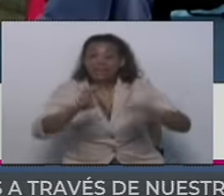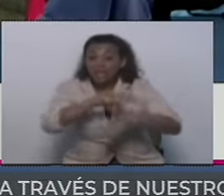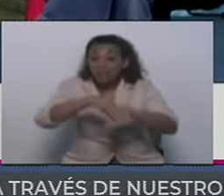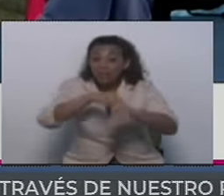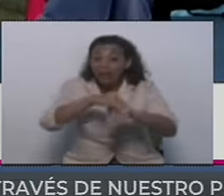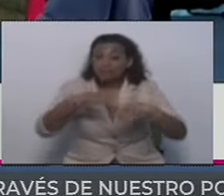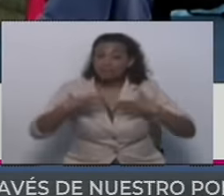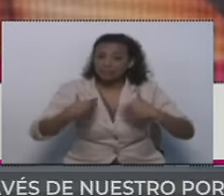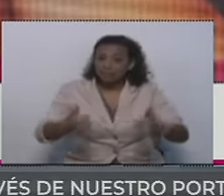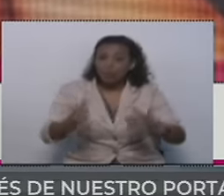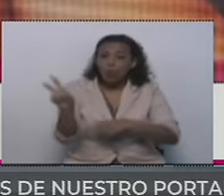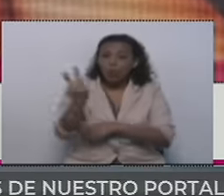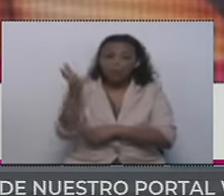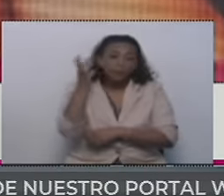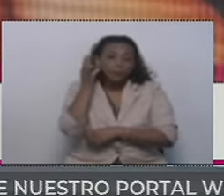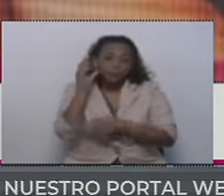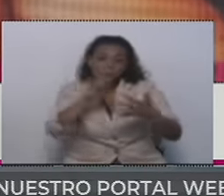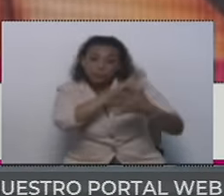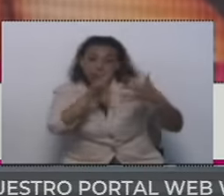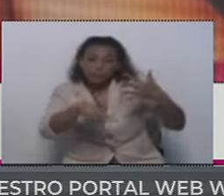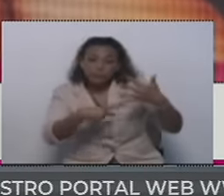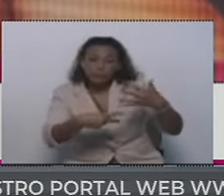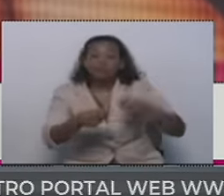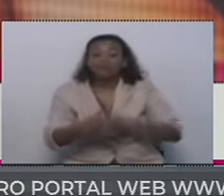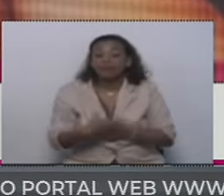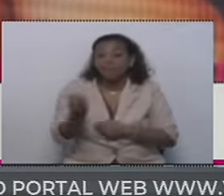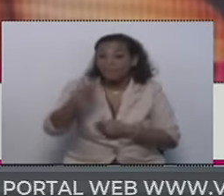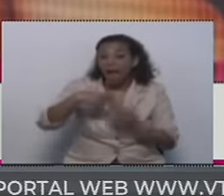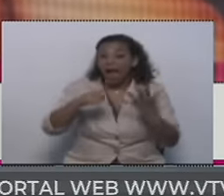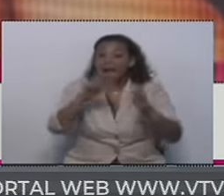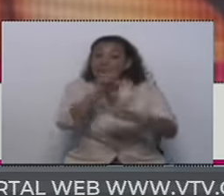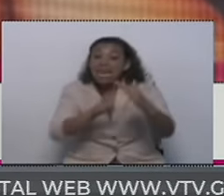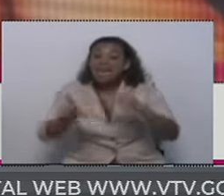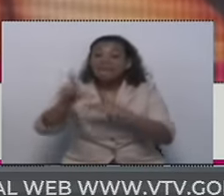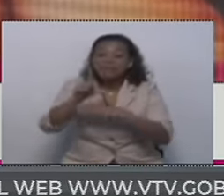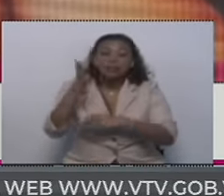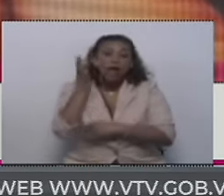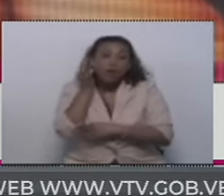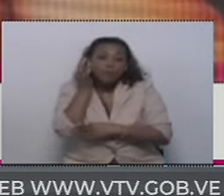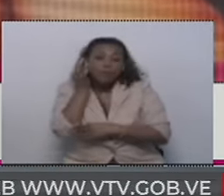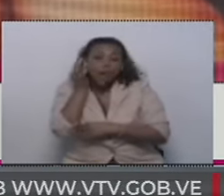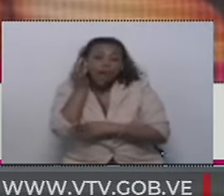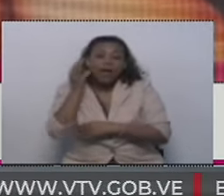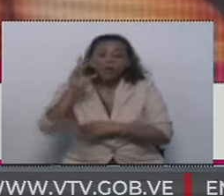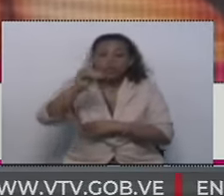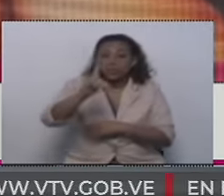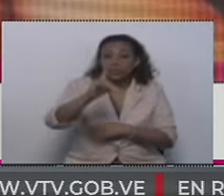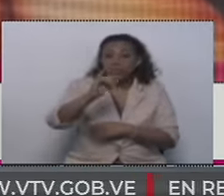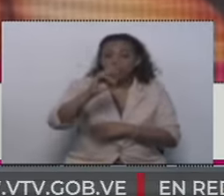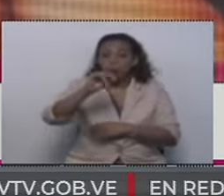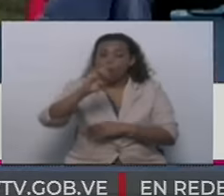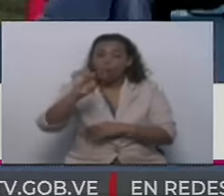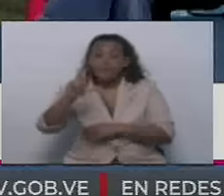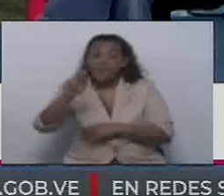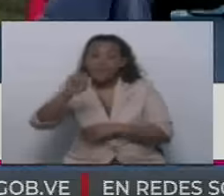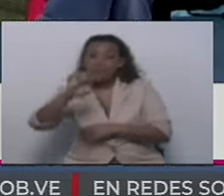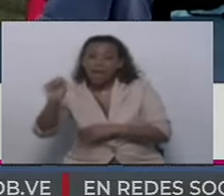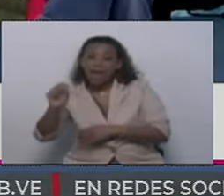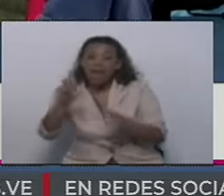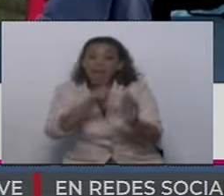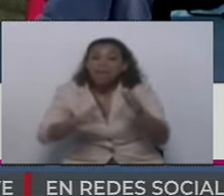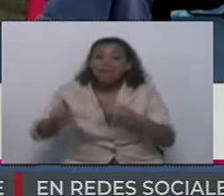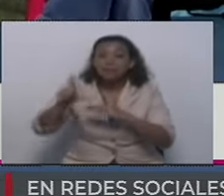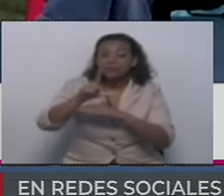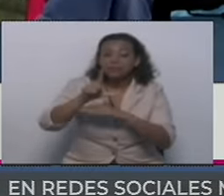Gran Misión Venezuela Mujer. Y también está la licenciada Diomelis León,